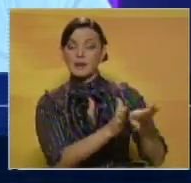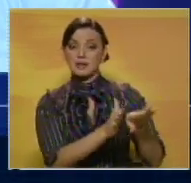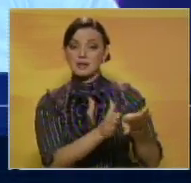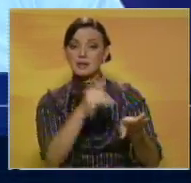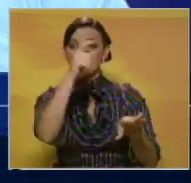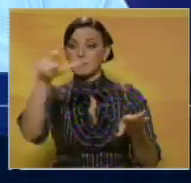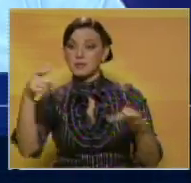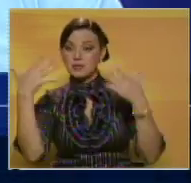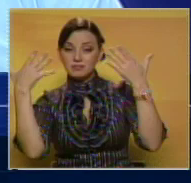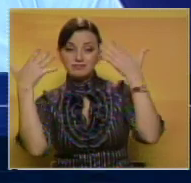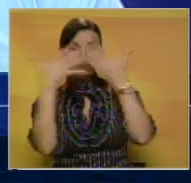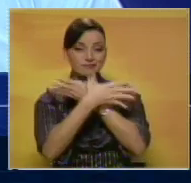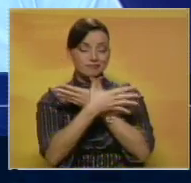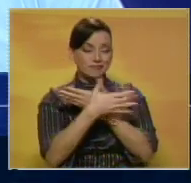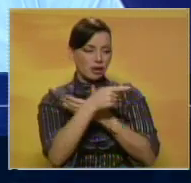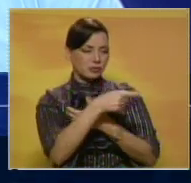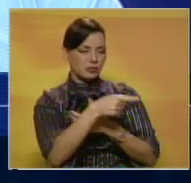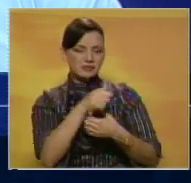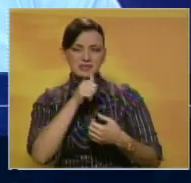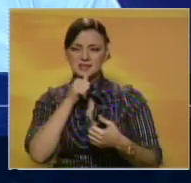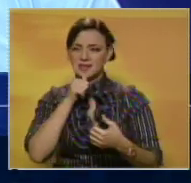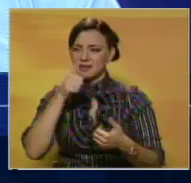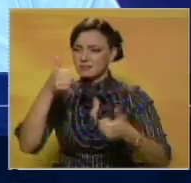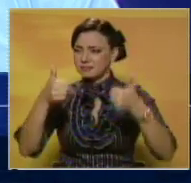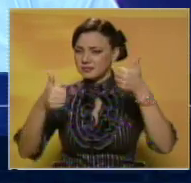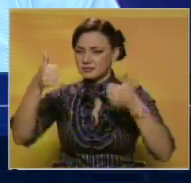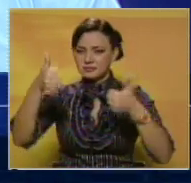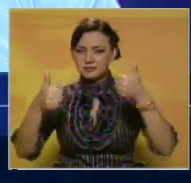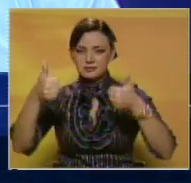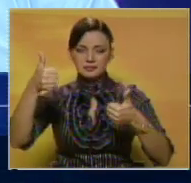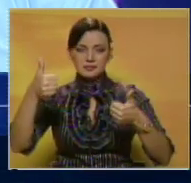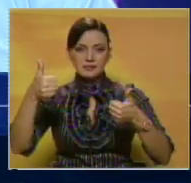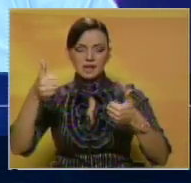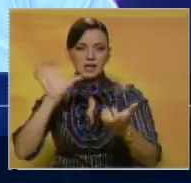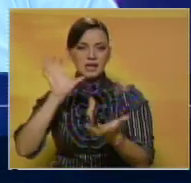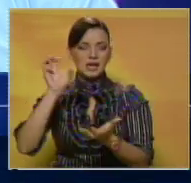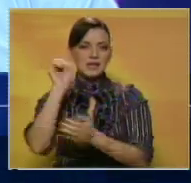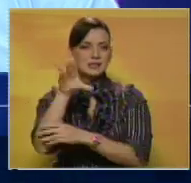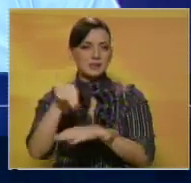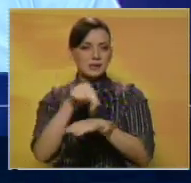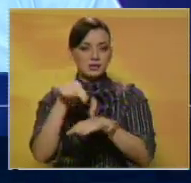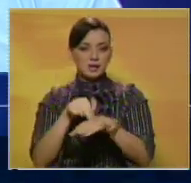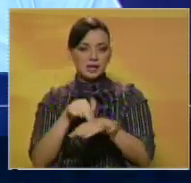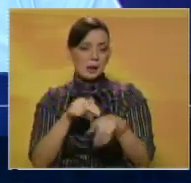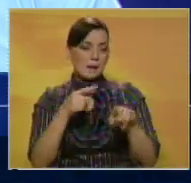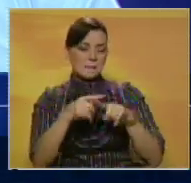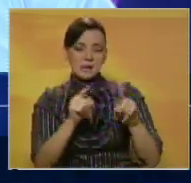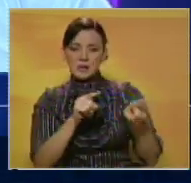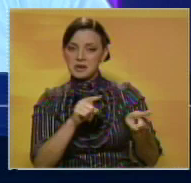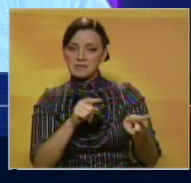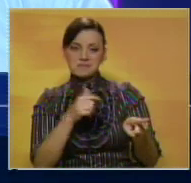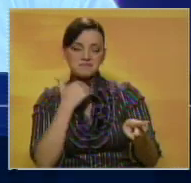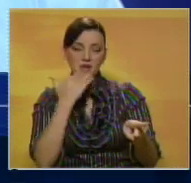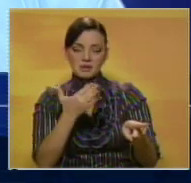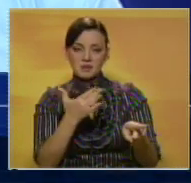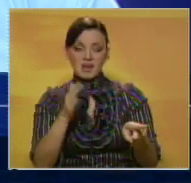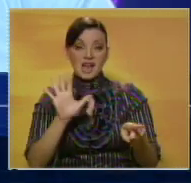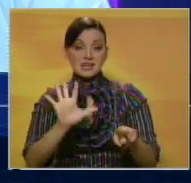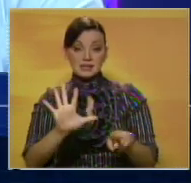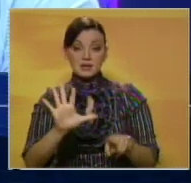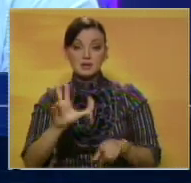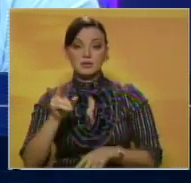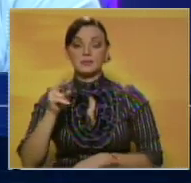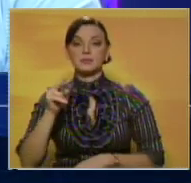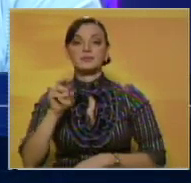confundir al pueblo venezolano. Eso a partir del 5 de enero no tiene ninguna pertinencia, ni tendrá ninguna incidencia. Yo creo